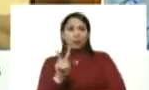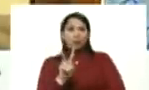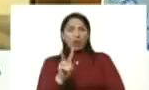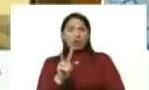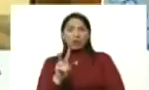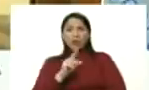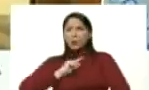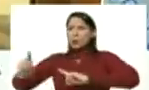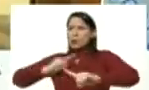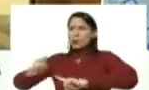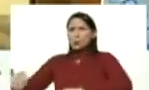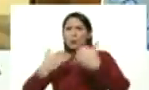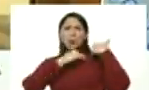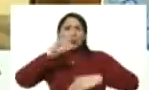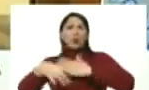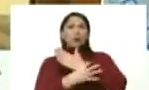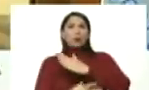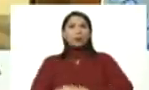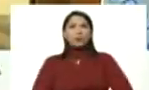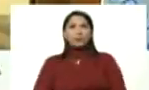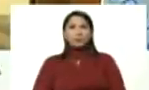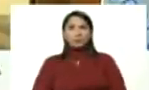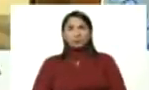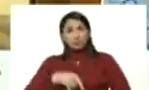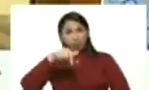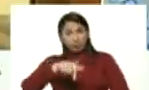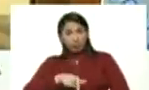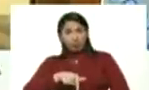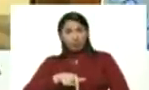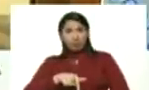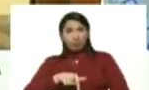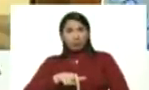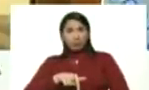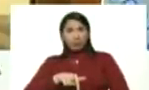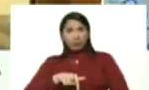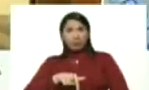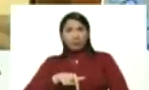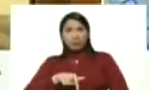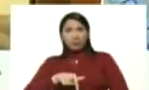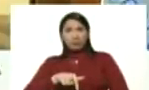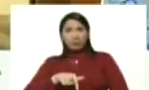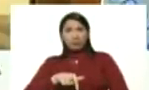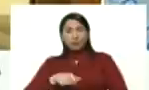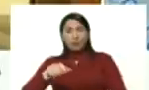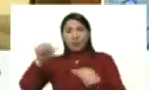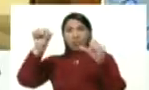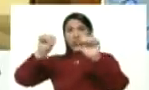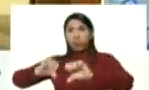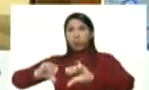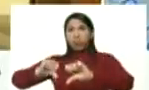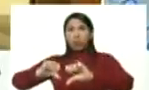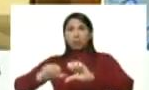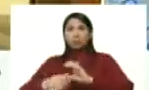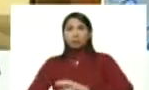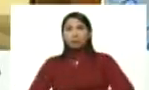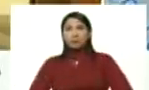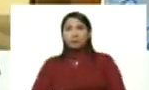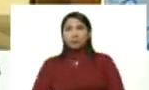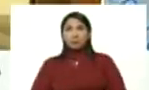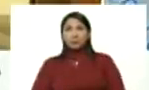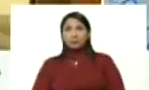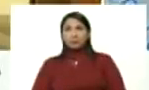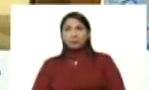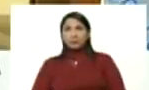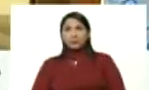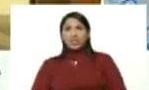dirige Juan Guaidó aquí, en detrimento de los bienes